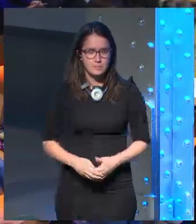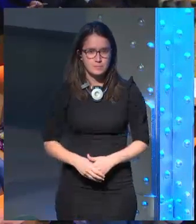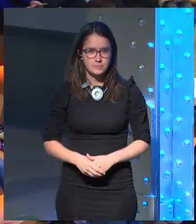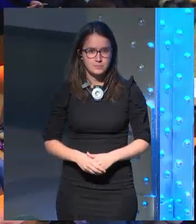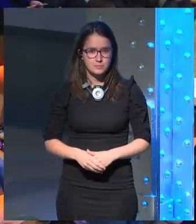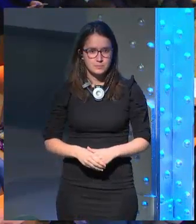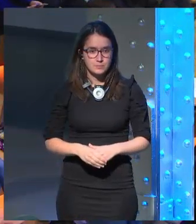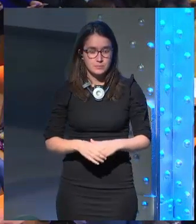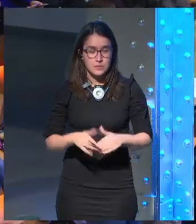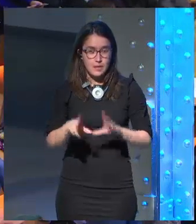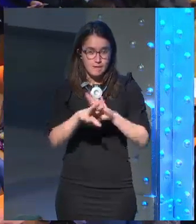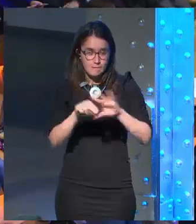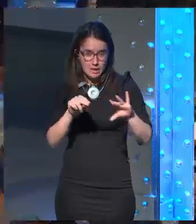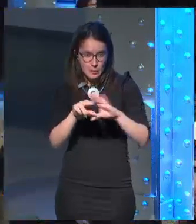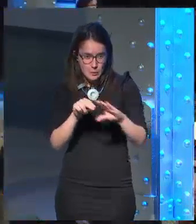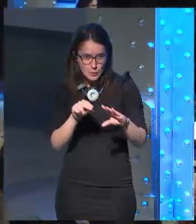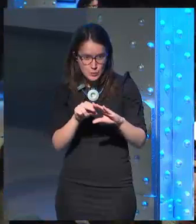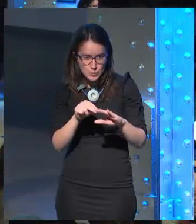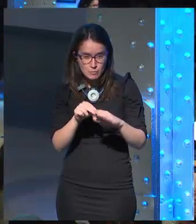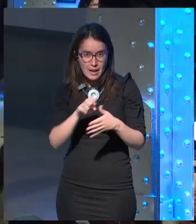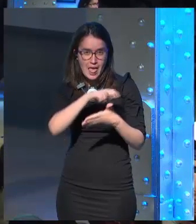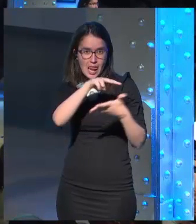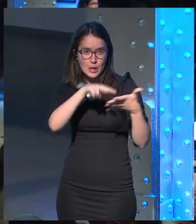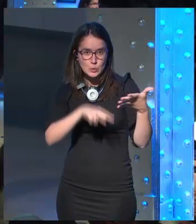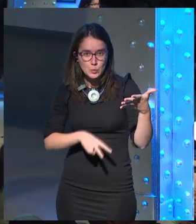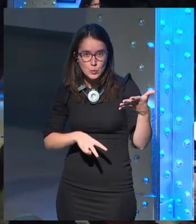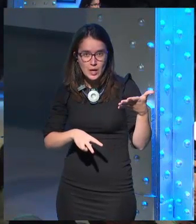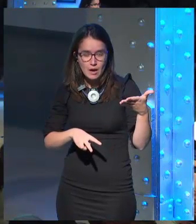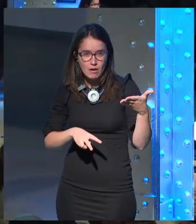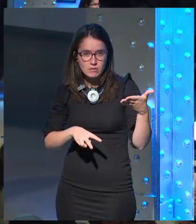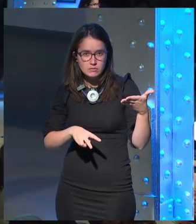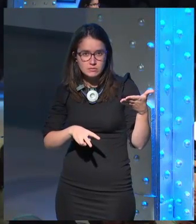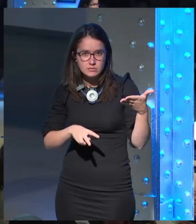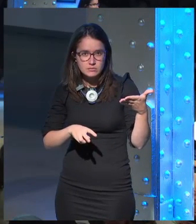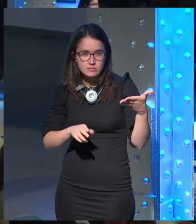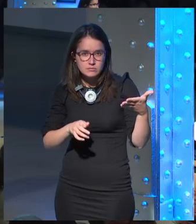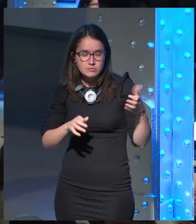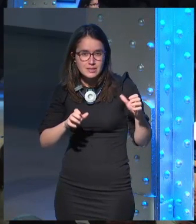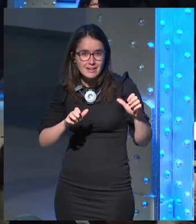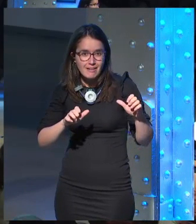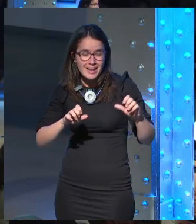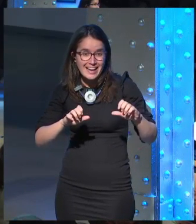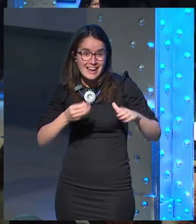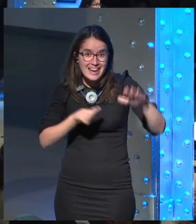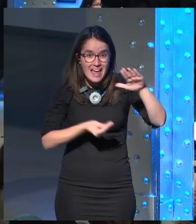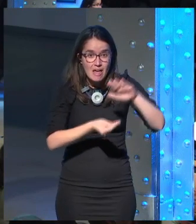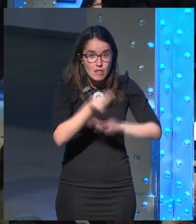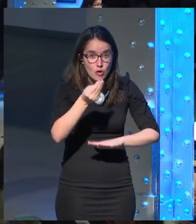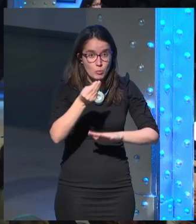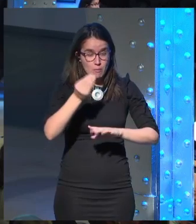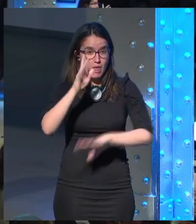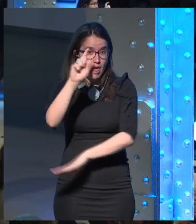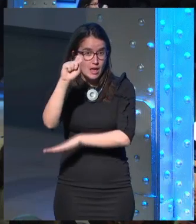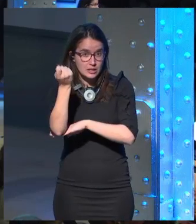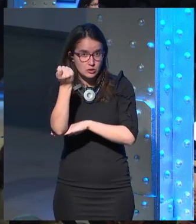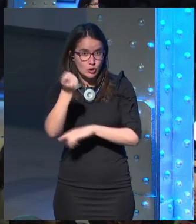Lo mencionaba en este vídeo, la lectura de The Right Stuff, de Nacidos para la Gloria, traducido en español,